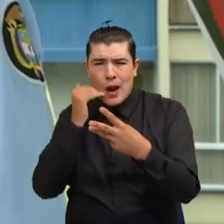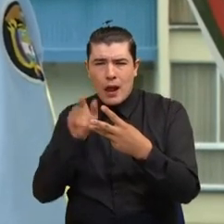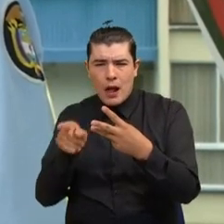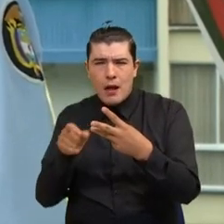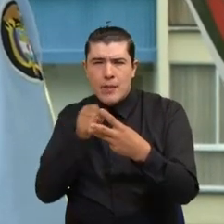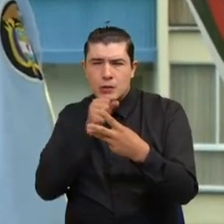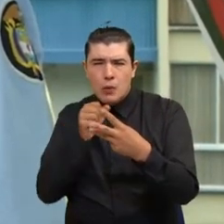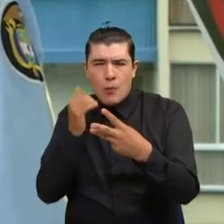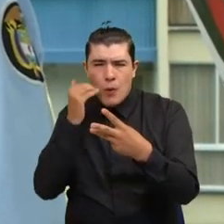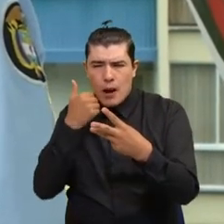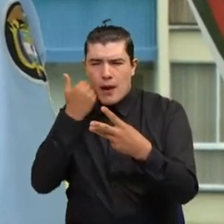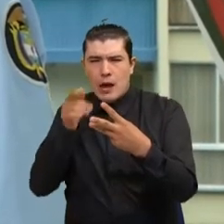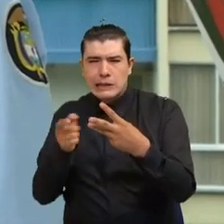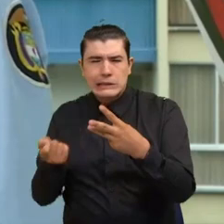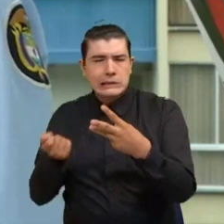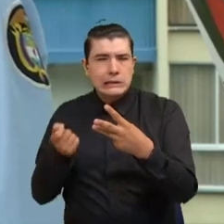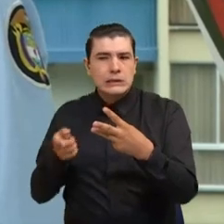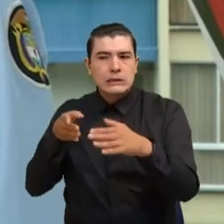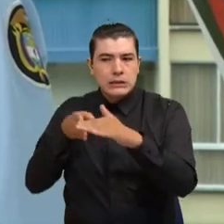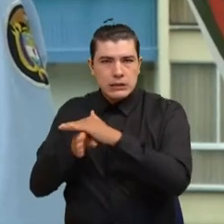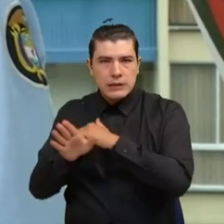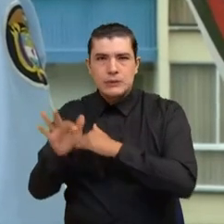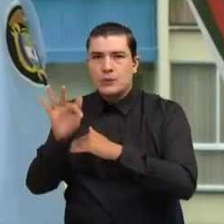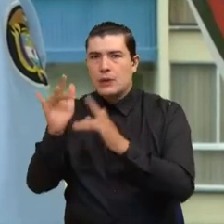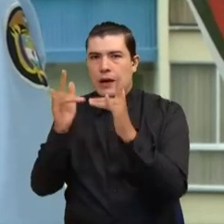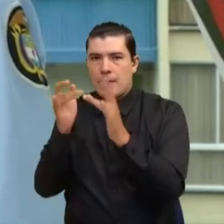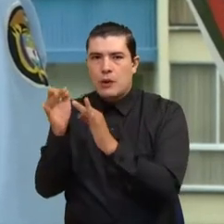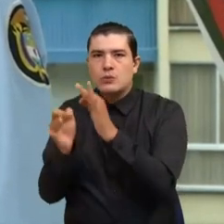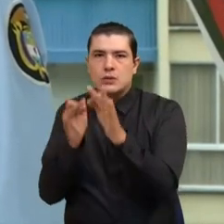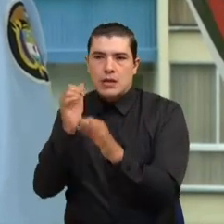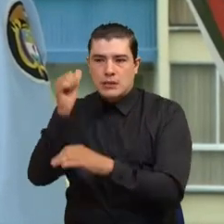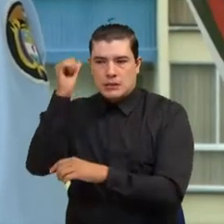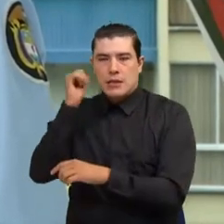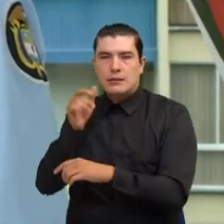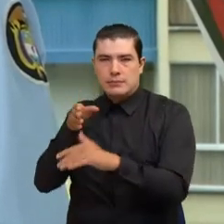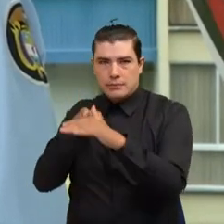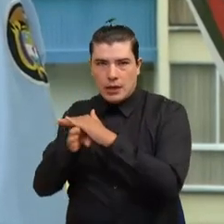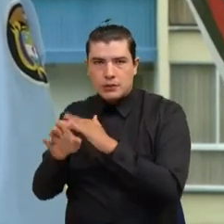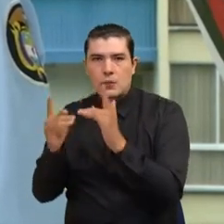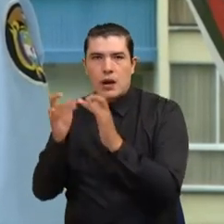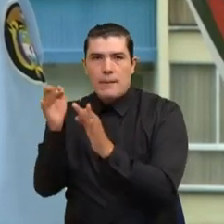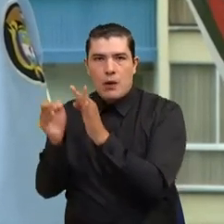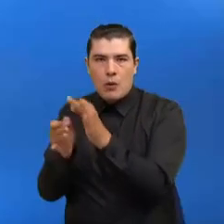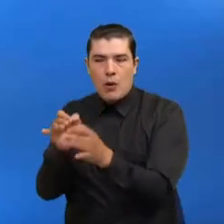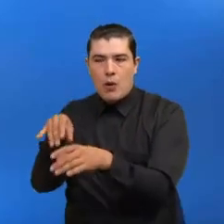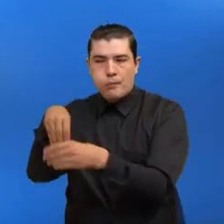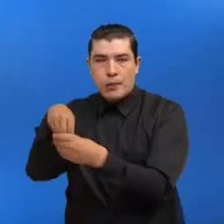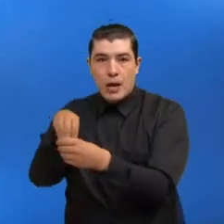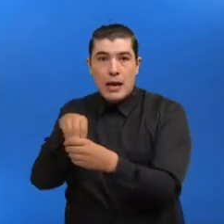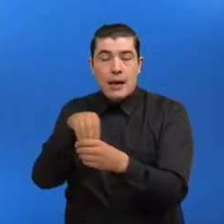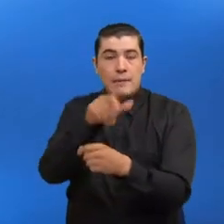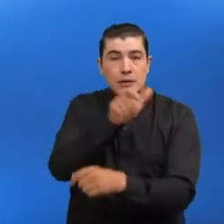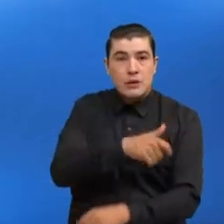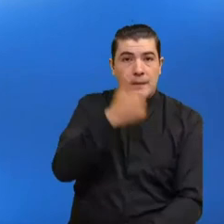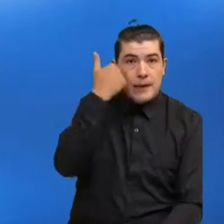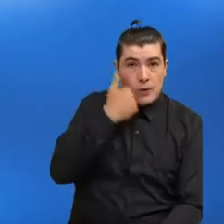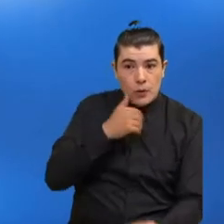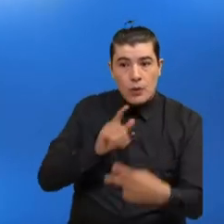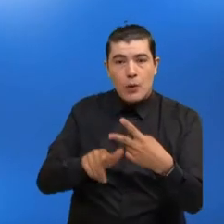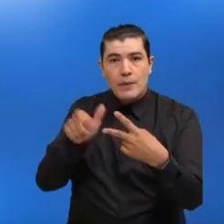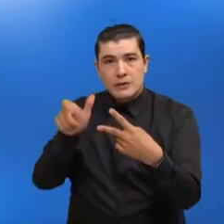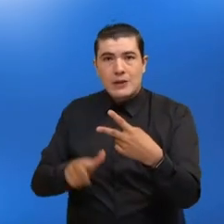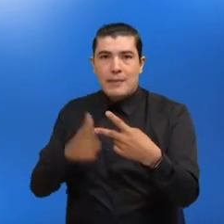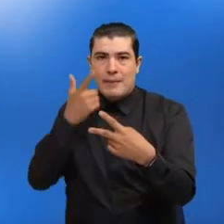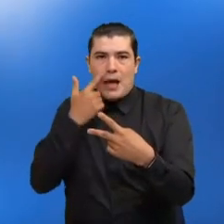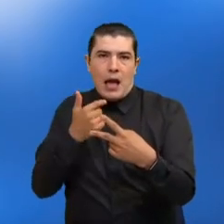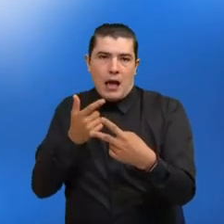está bastante delicada y la tienen en UCI desde el día de ayer. Los otros dos, tanto el menor, igual que el papá, se